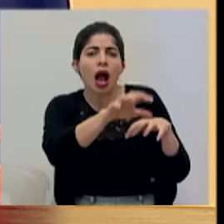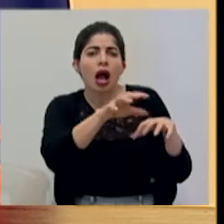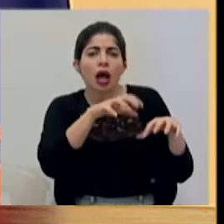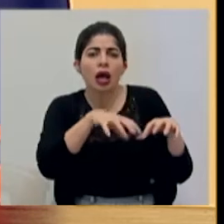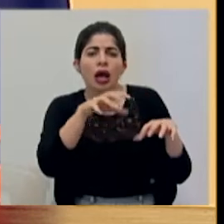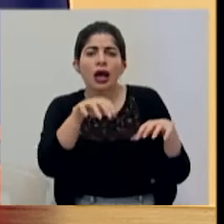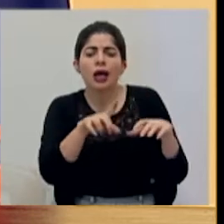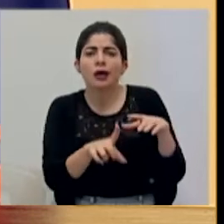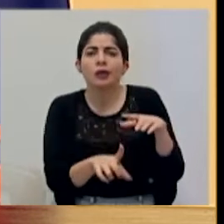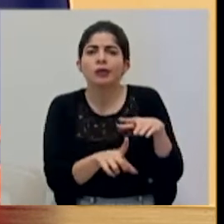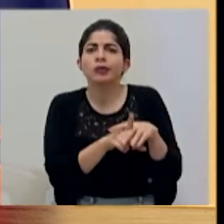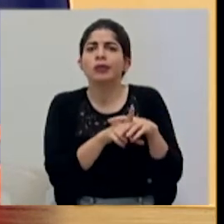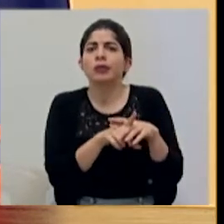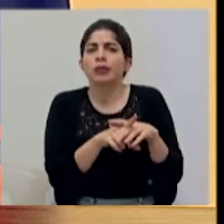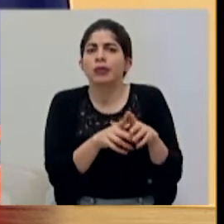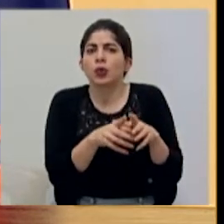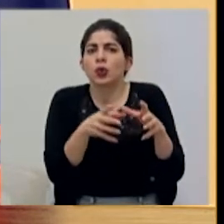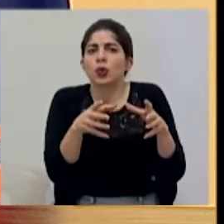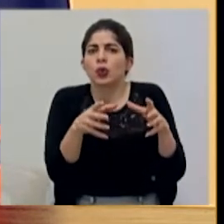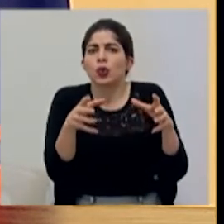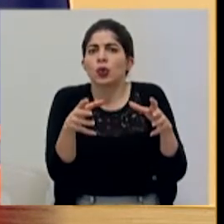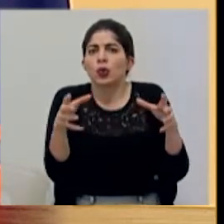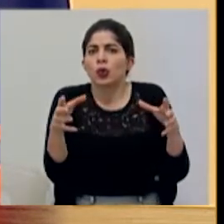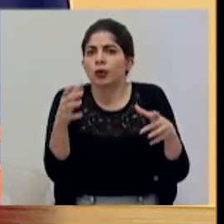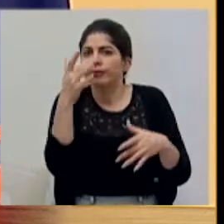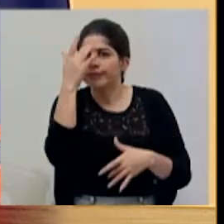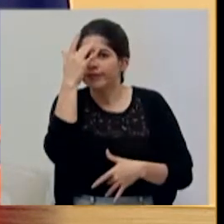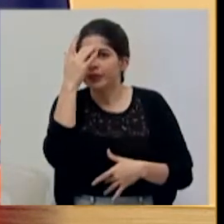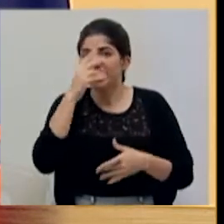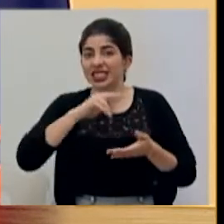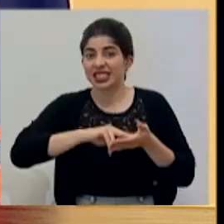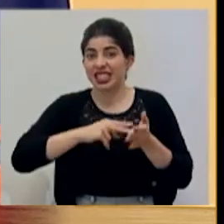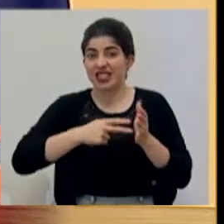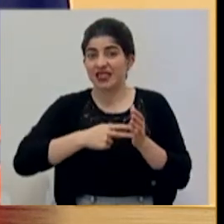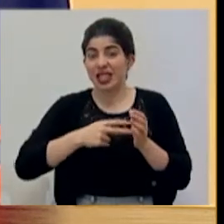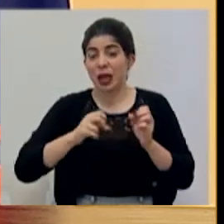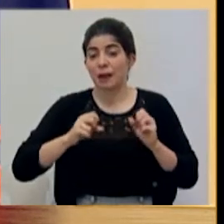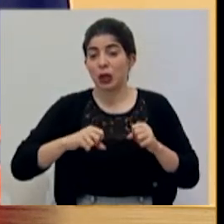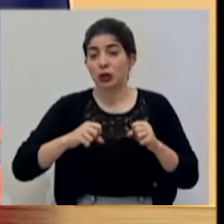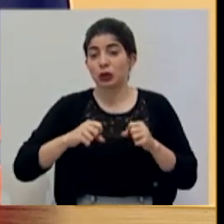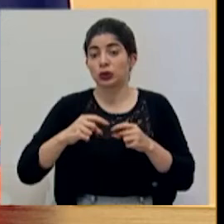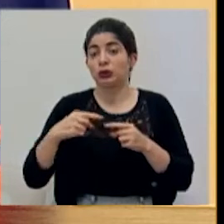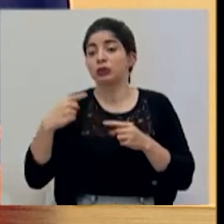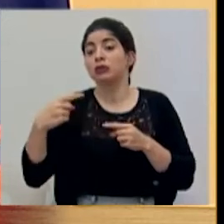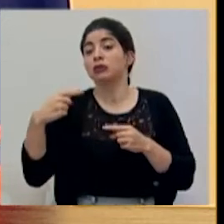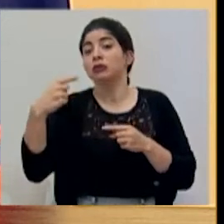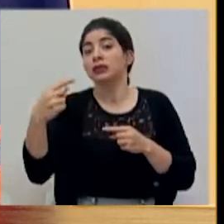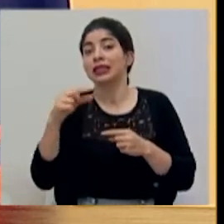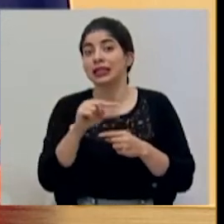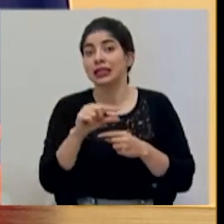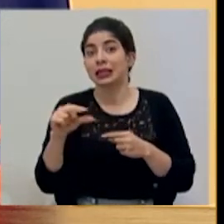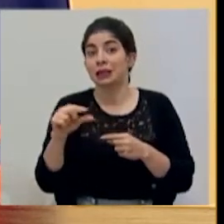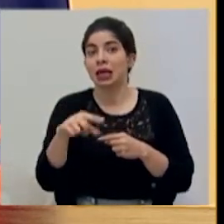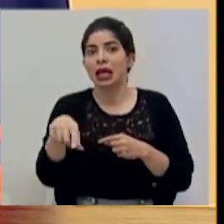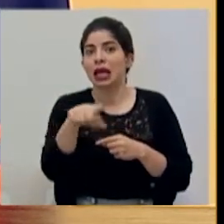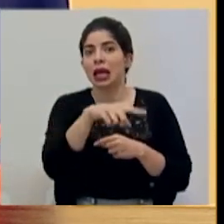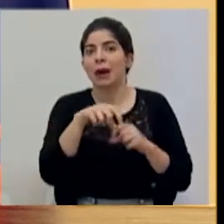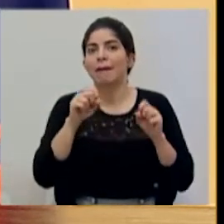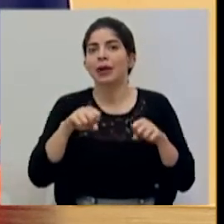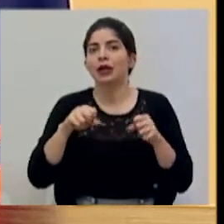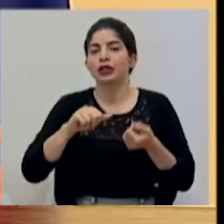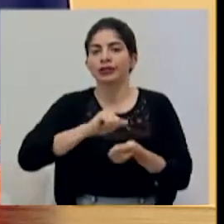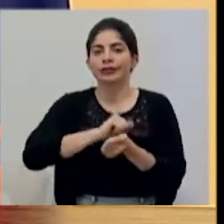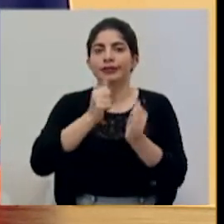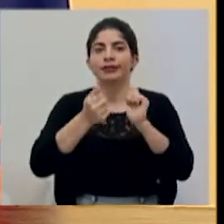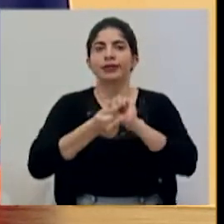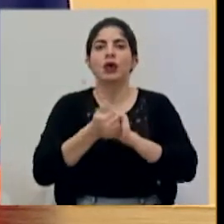una tendencia al aumento de casos, lo cual puede implicar que en las próximas semanas podrían estar pasando a la condición de